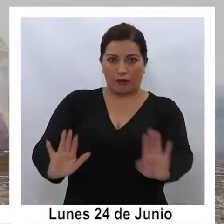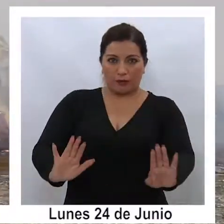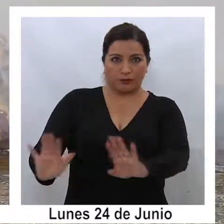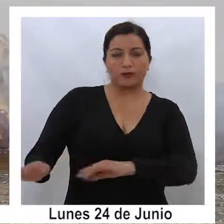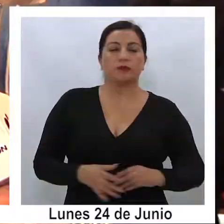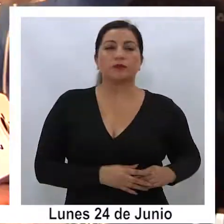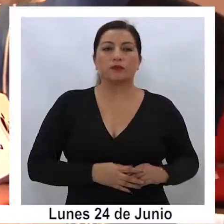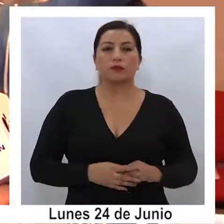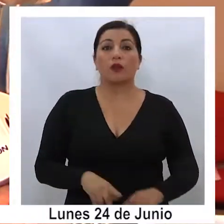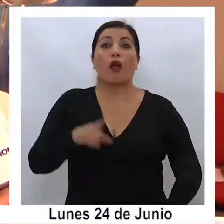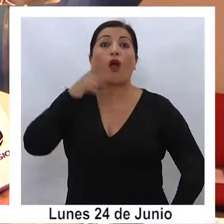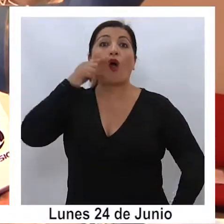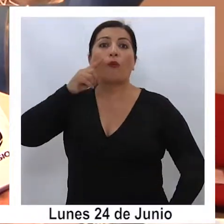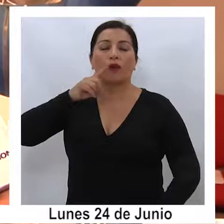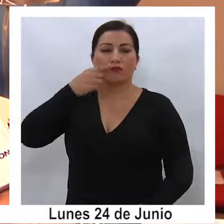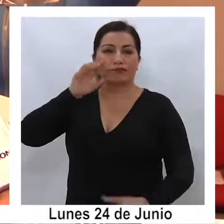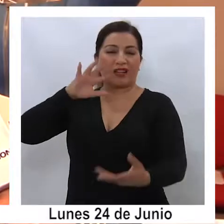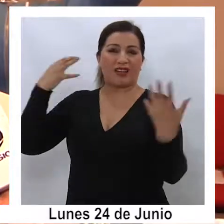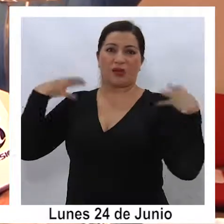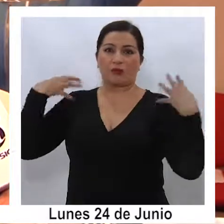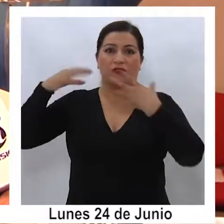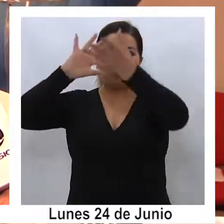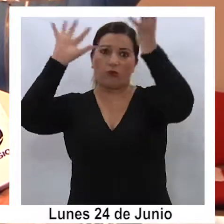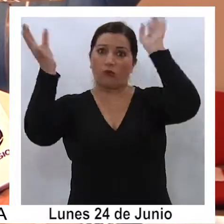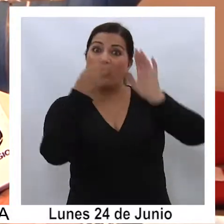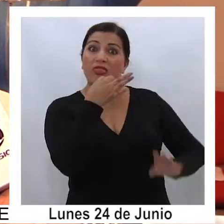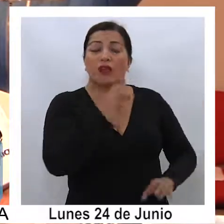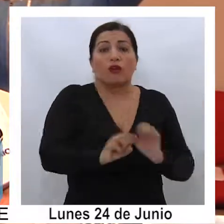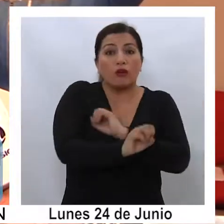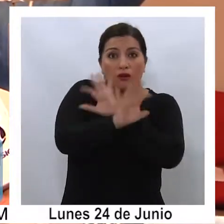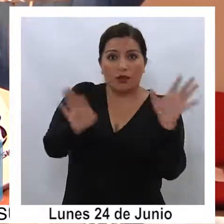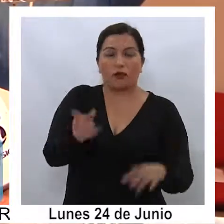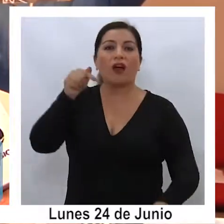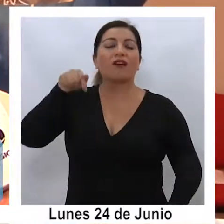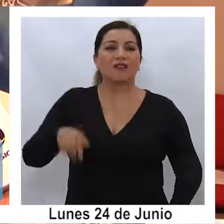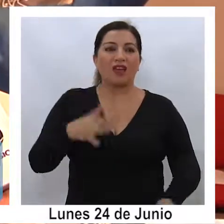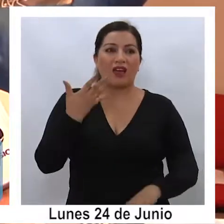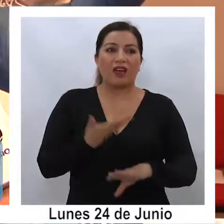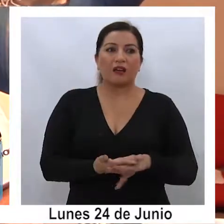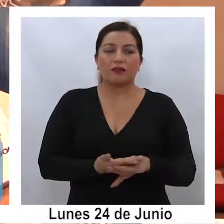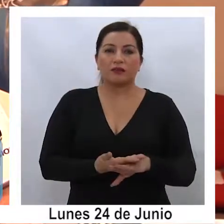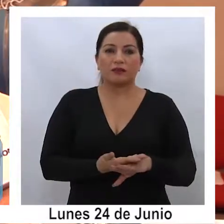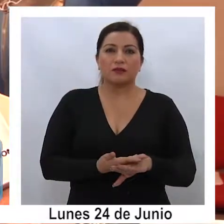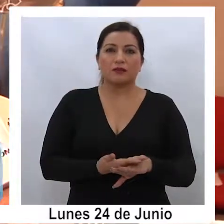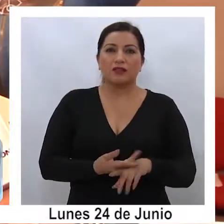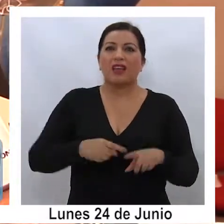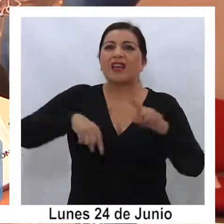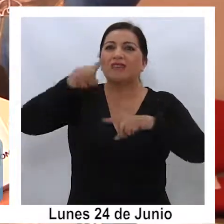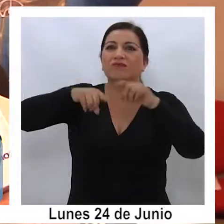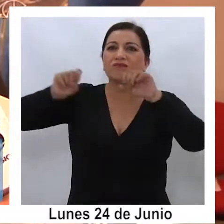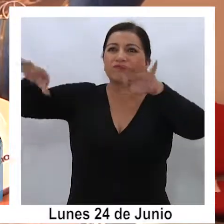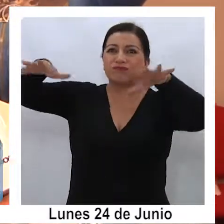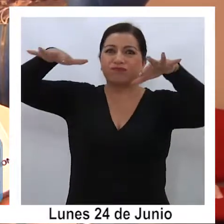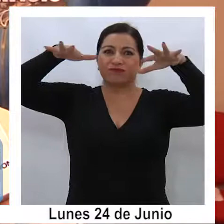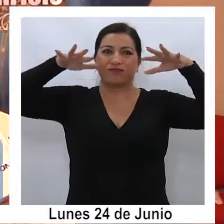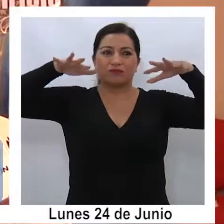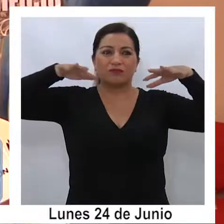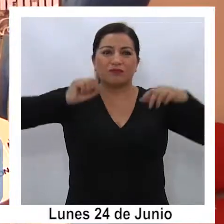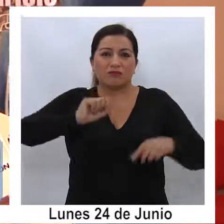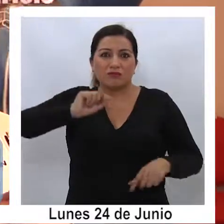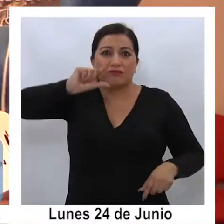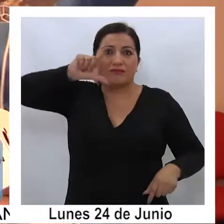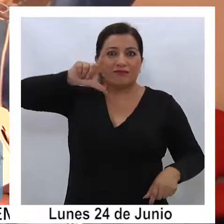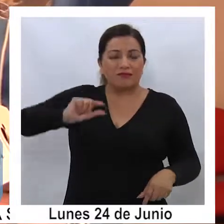El profesional de medio ambiente dijo bien claro, aquí se midieron material particulado, que son las estaciones que son capaces de medir,